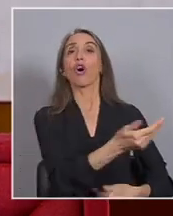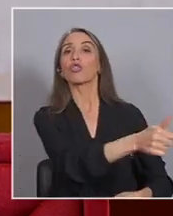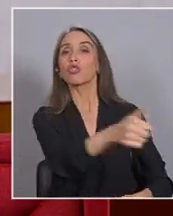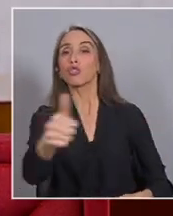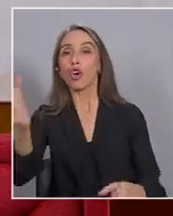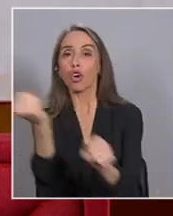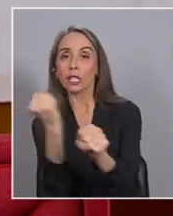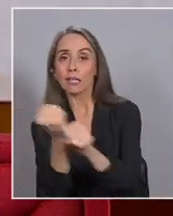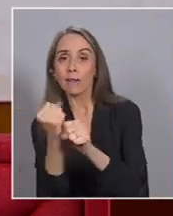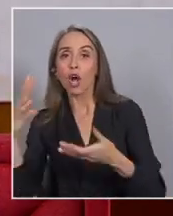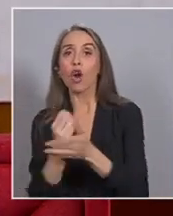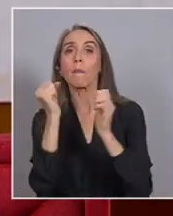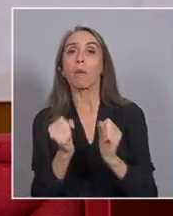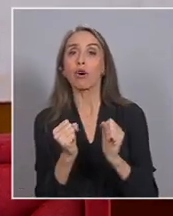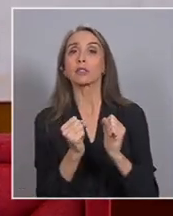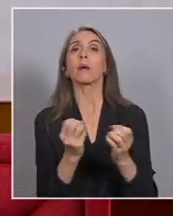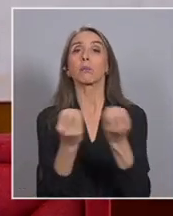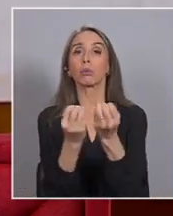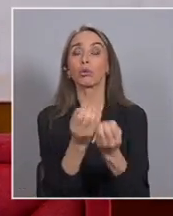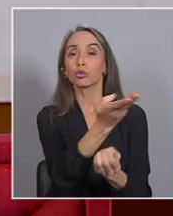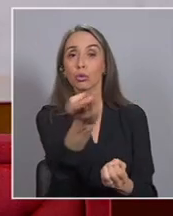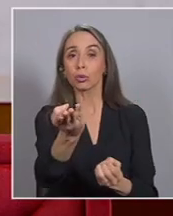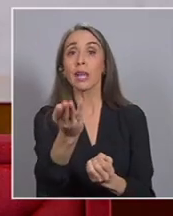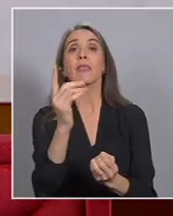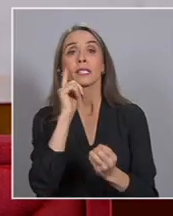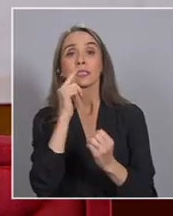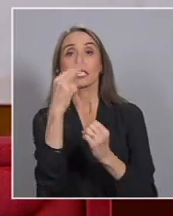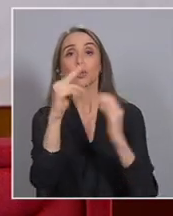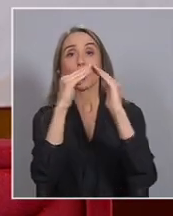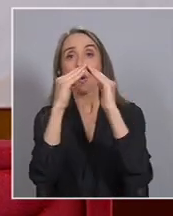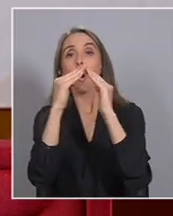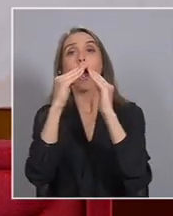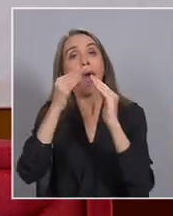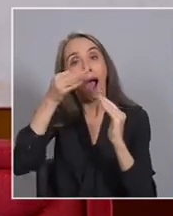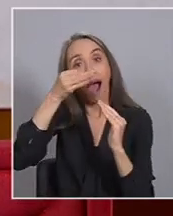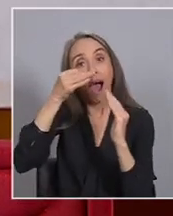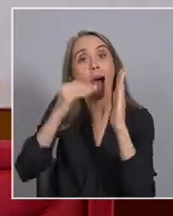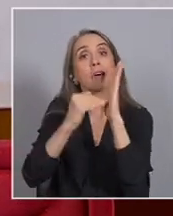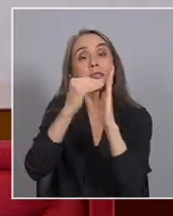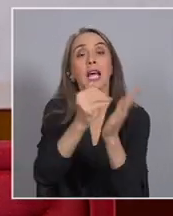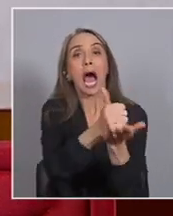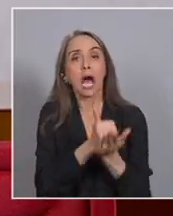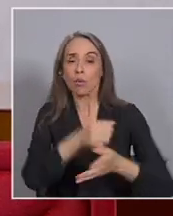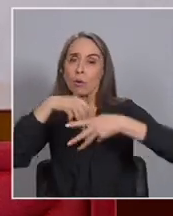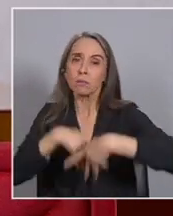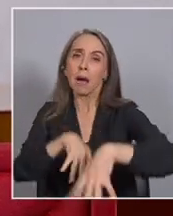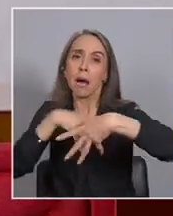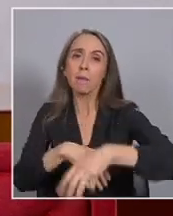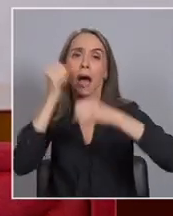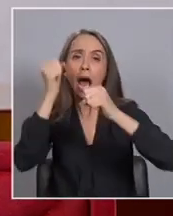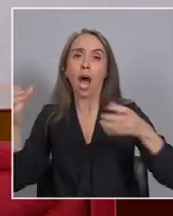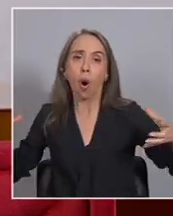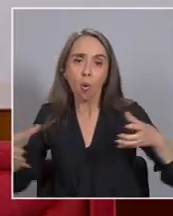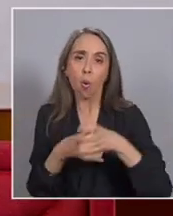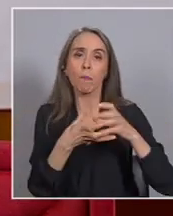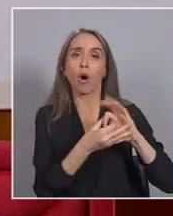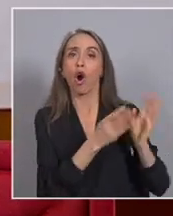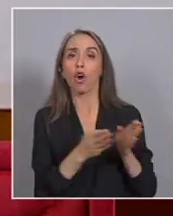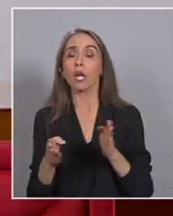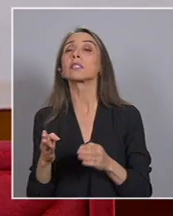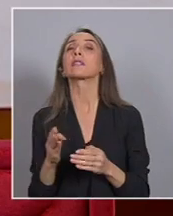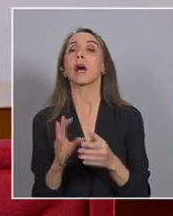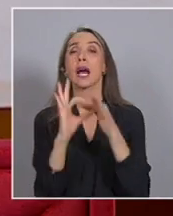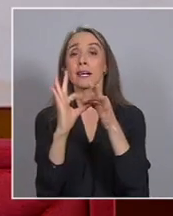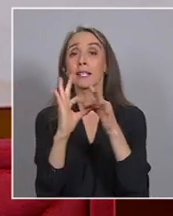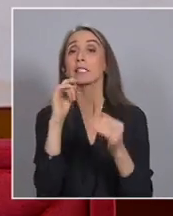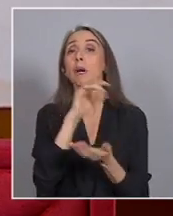trabajado en hacer esto posible, incluidos muchos de ustedes que están en sus casas, que colaboraron movilizándose, organizándose. Por ejemplo,